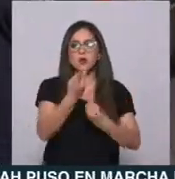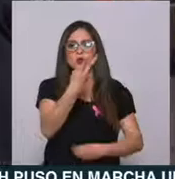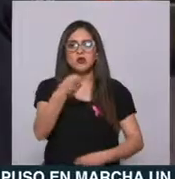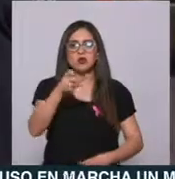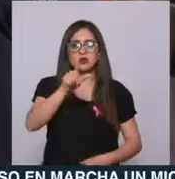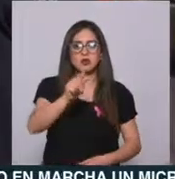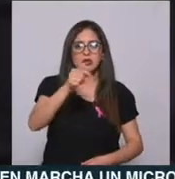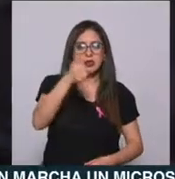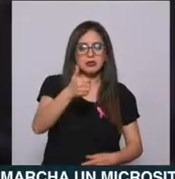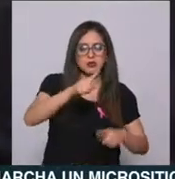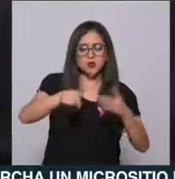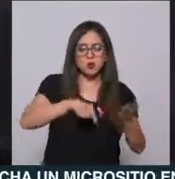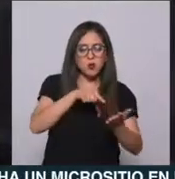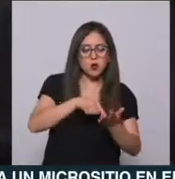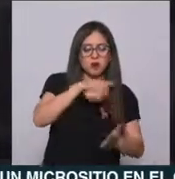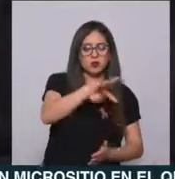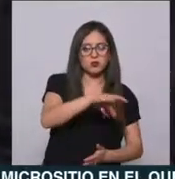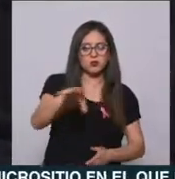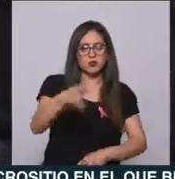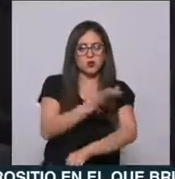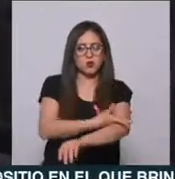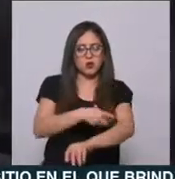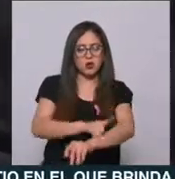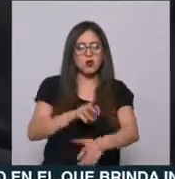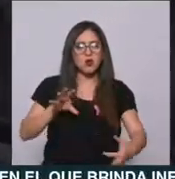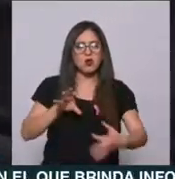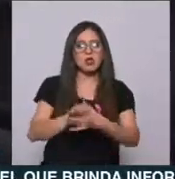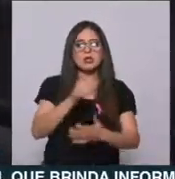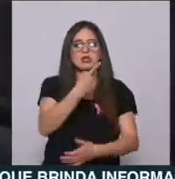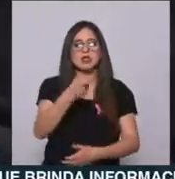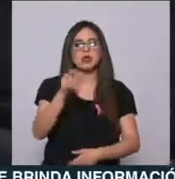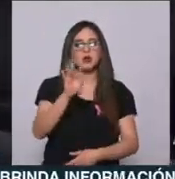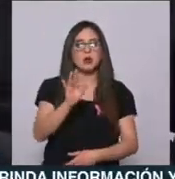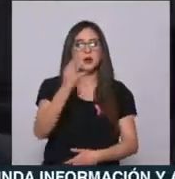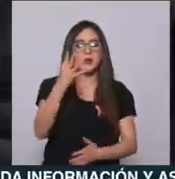266 coordinaciones con más de 140,000